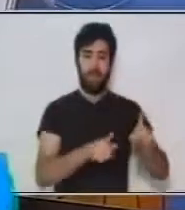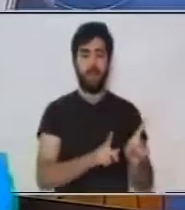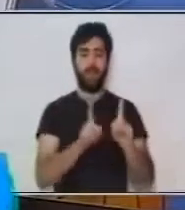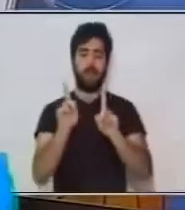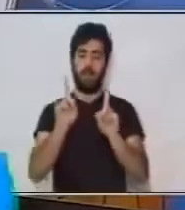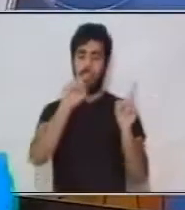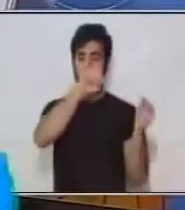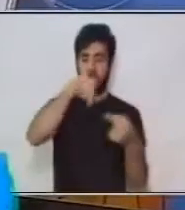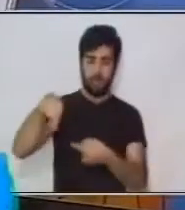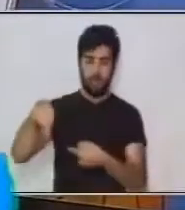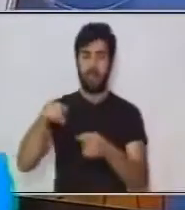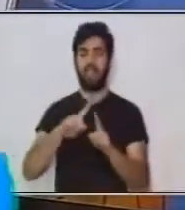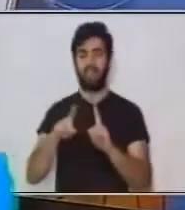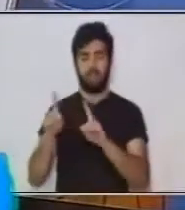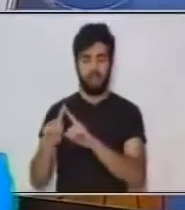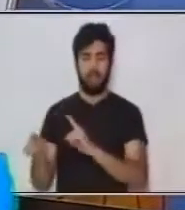paralelas.